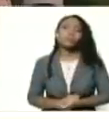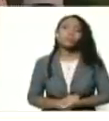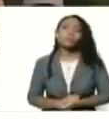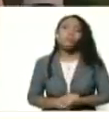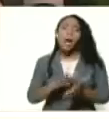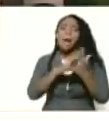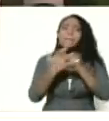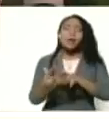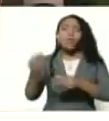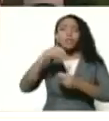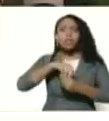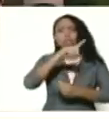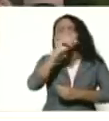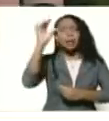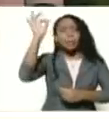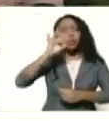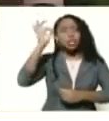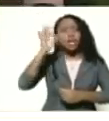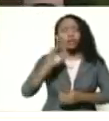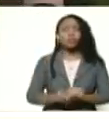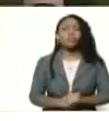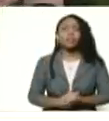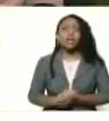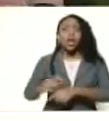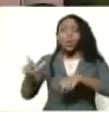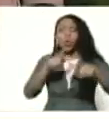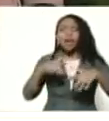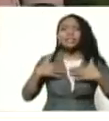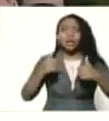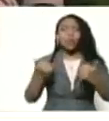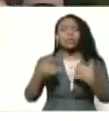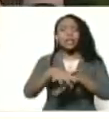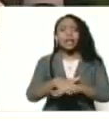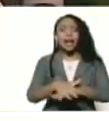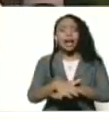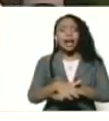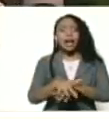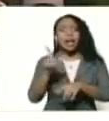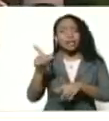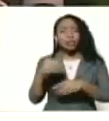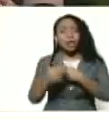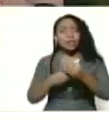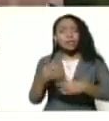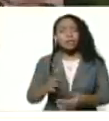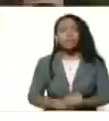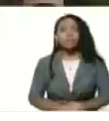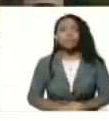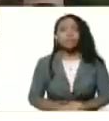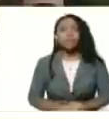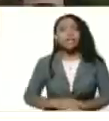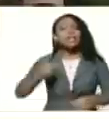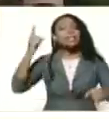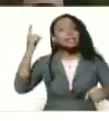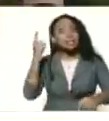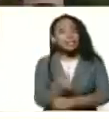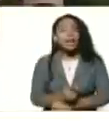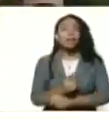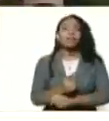Barrio adentro, 100%. Las áreas de salud integral, las ASIT, Eduardo, deben